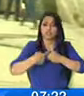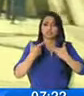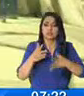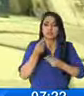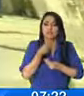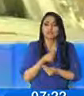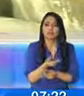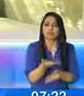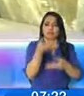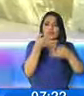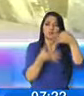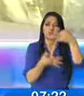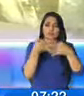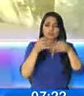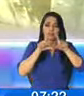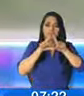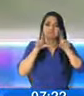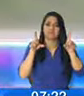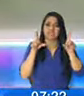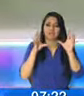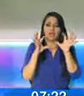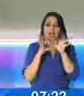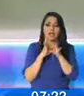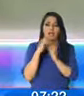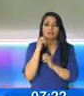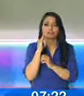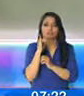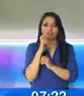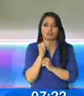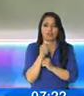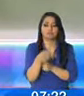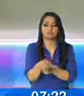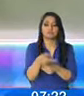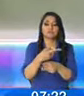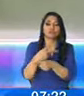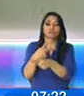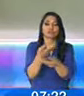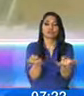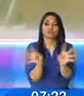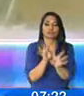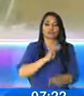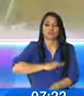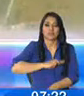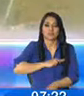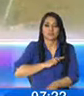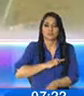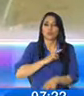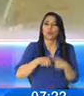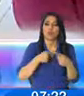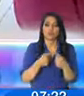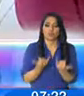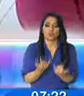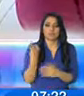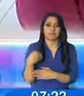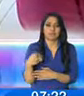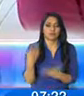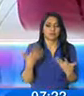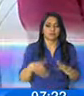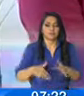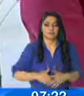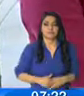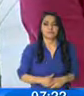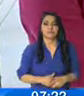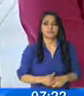informe jurídico del consorcio acci ode brech en la sesión del Consejo Metropolitano prevista para este miércoles informó